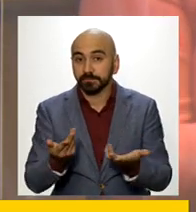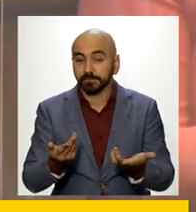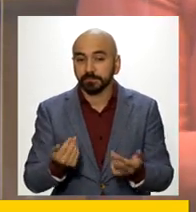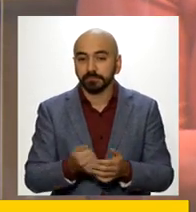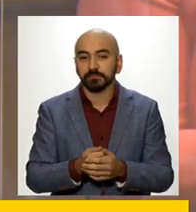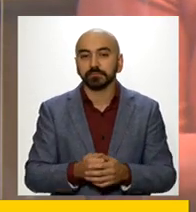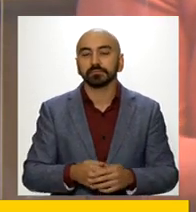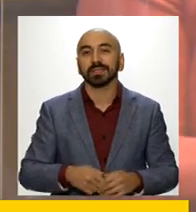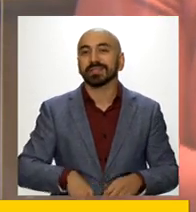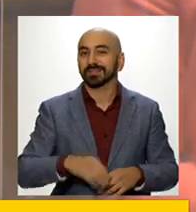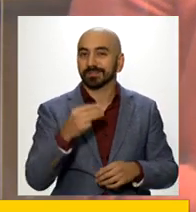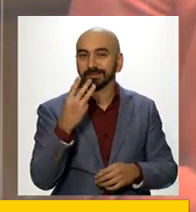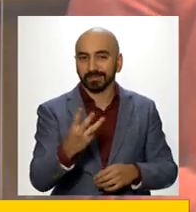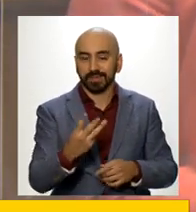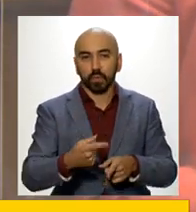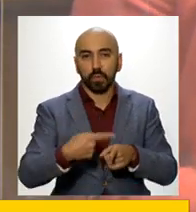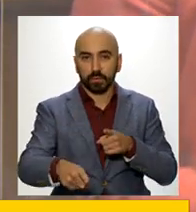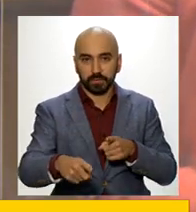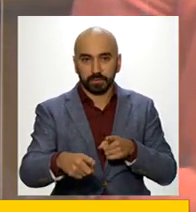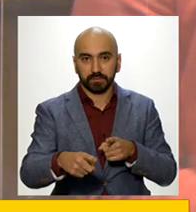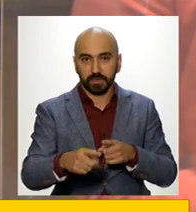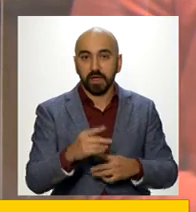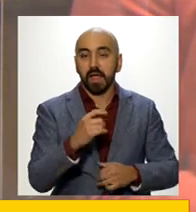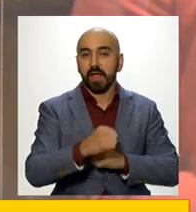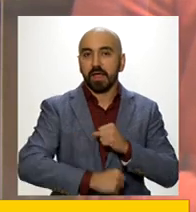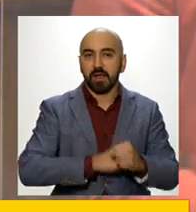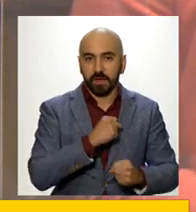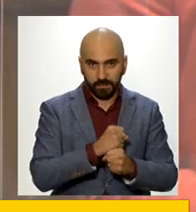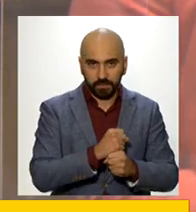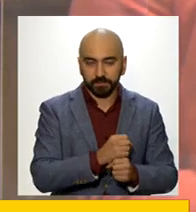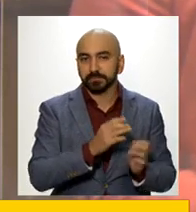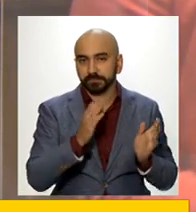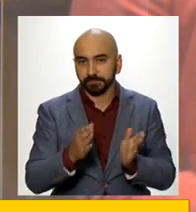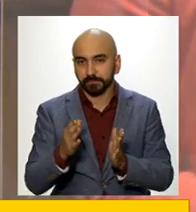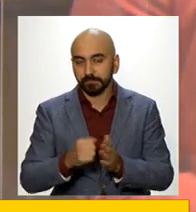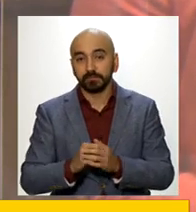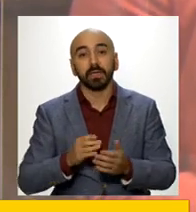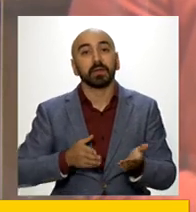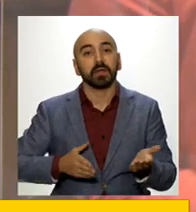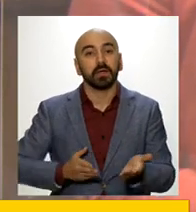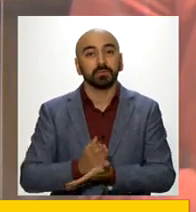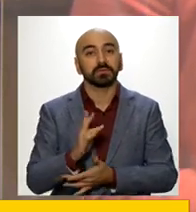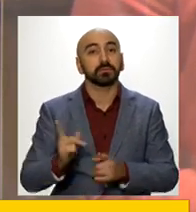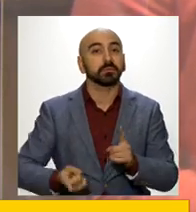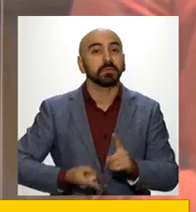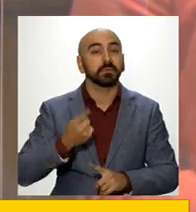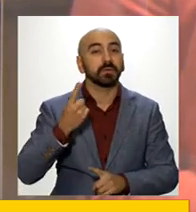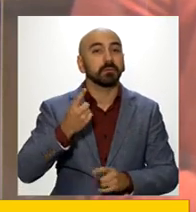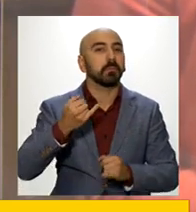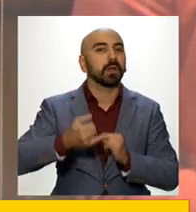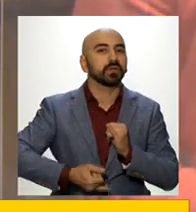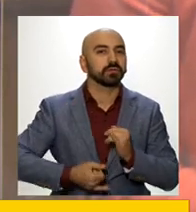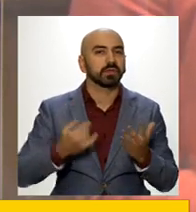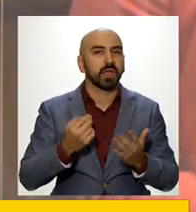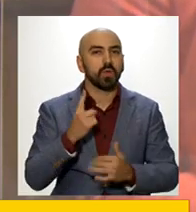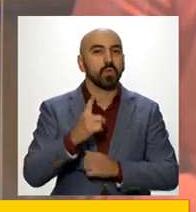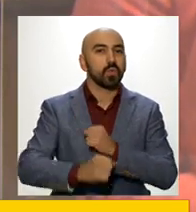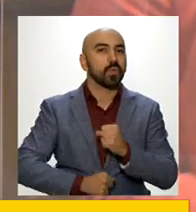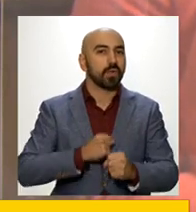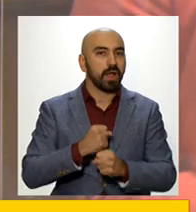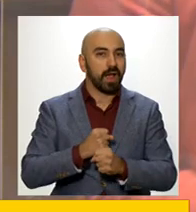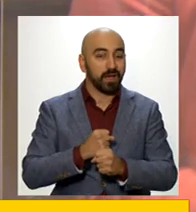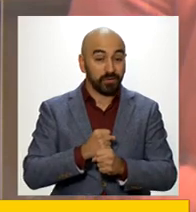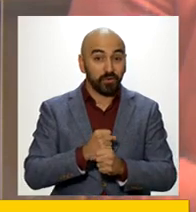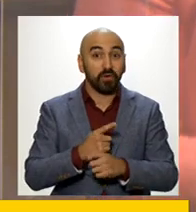en 3 tractos anuales, empezando a contar el primer plazo de 1 año de notificada la